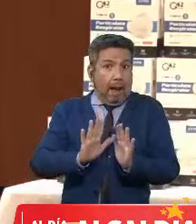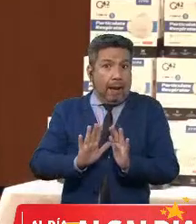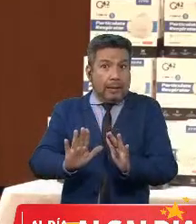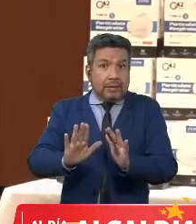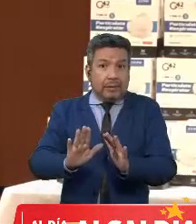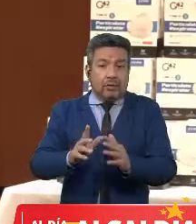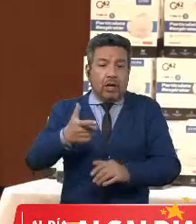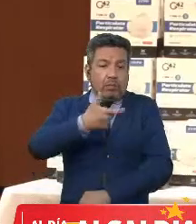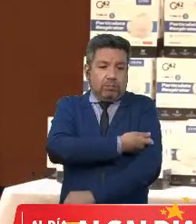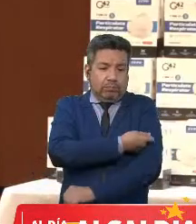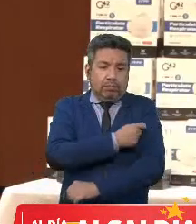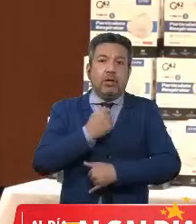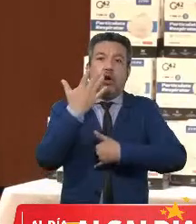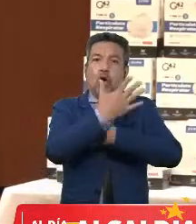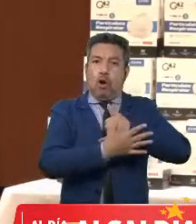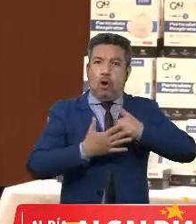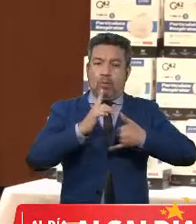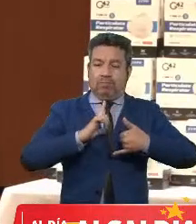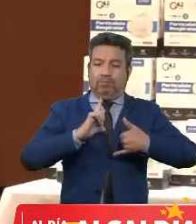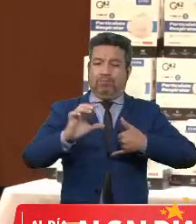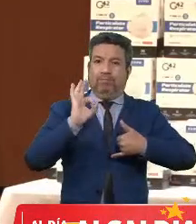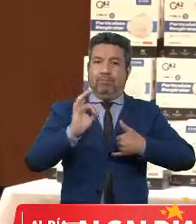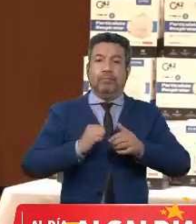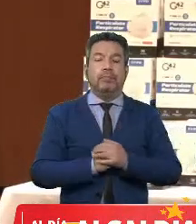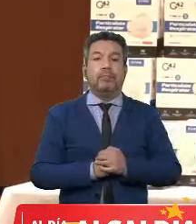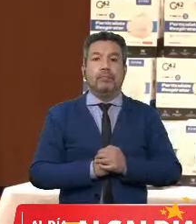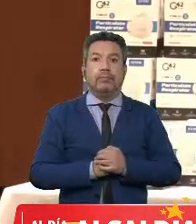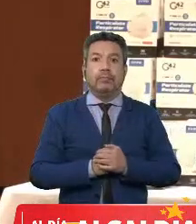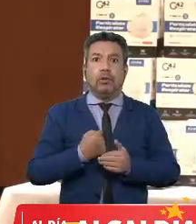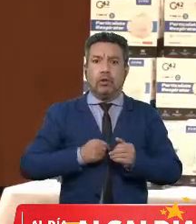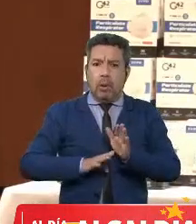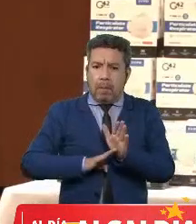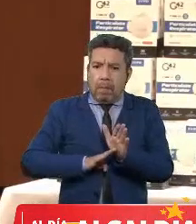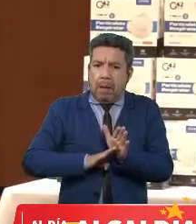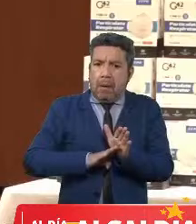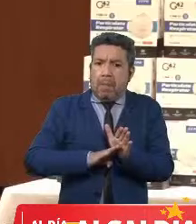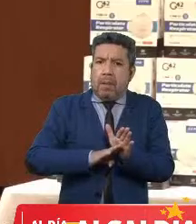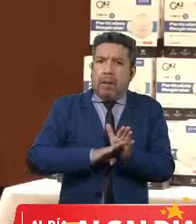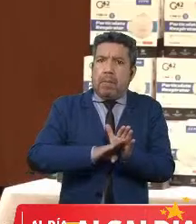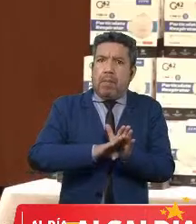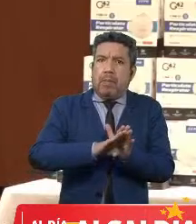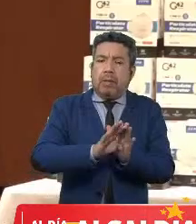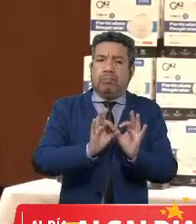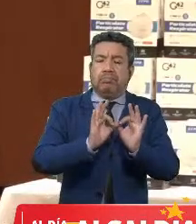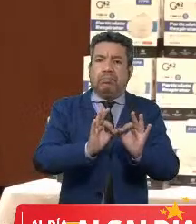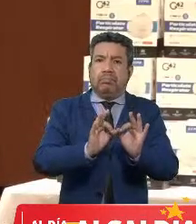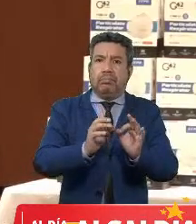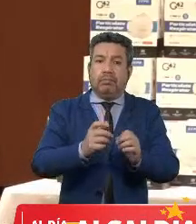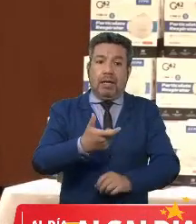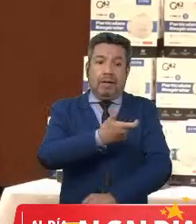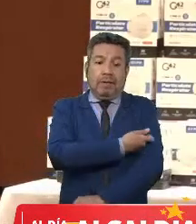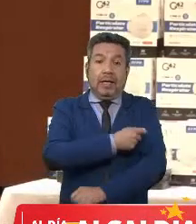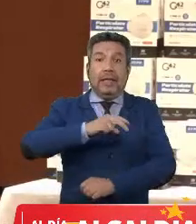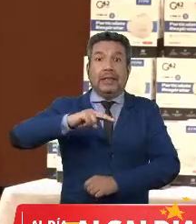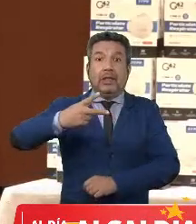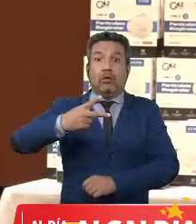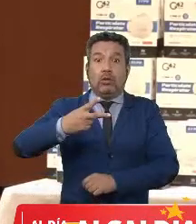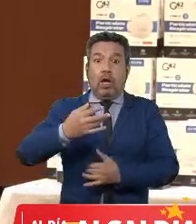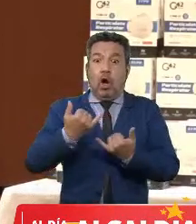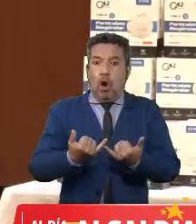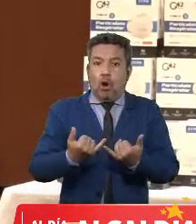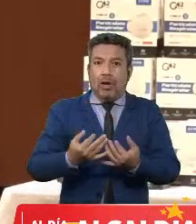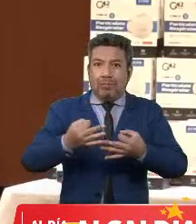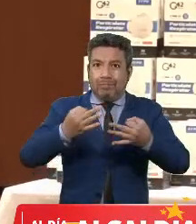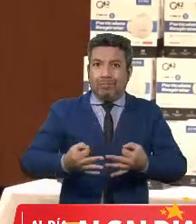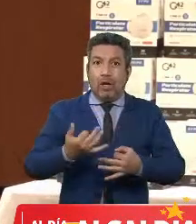en Colombia. Estamos avanzando en la vacunación, la segunda dosis. Hoy